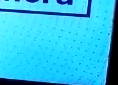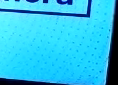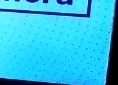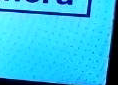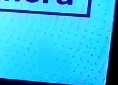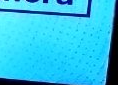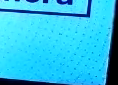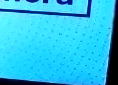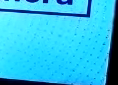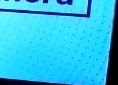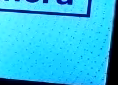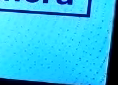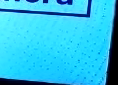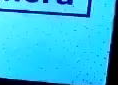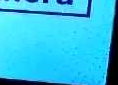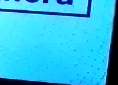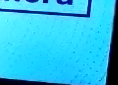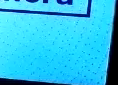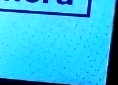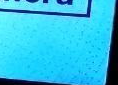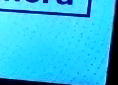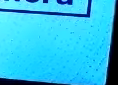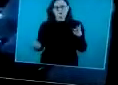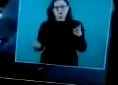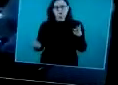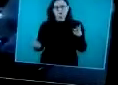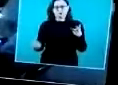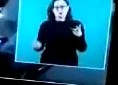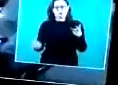impunidad. Ahora veamos el siguiente video.